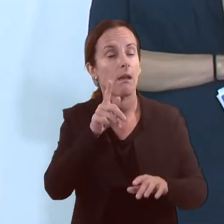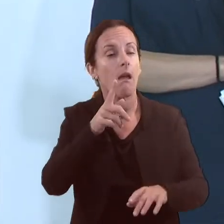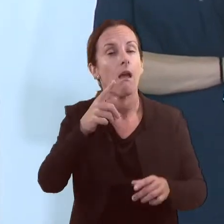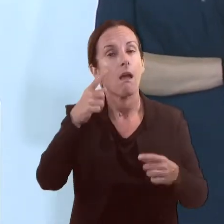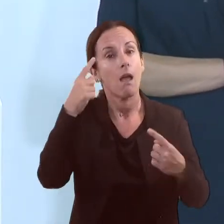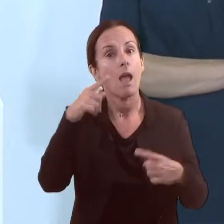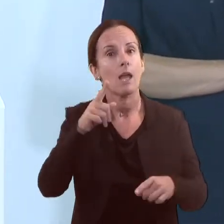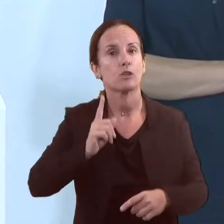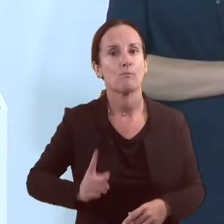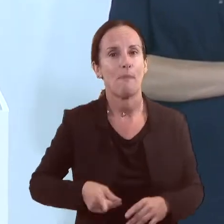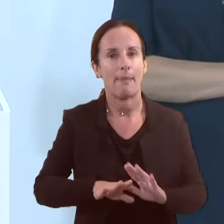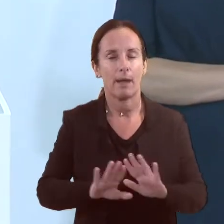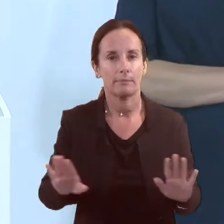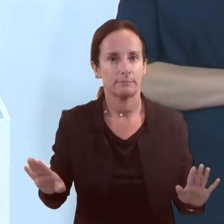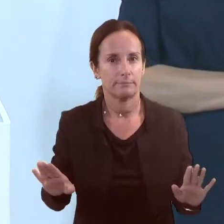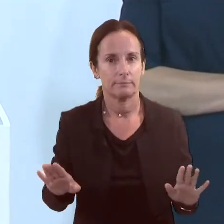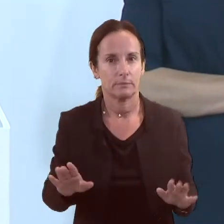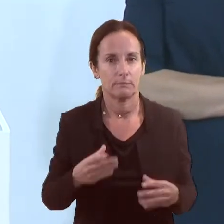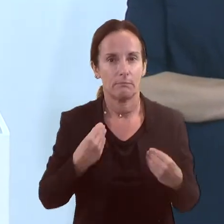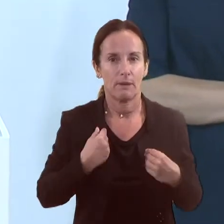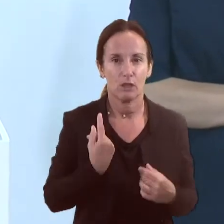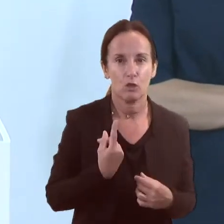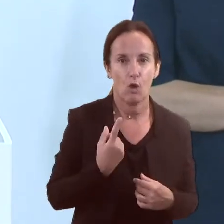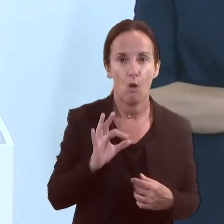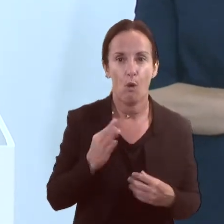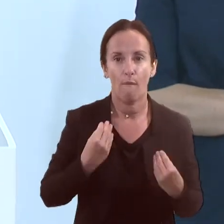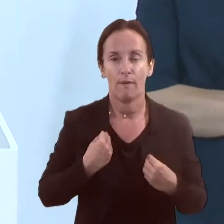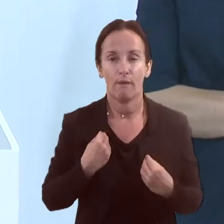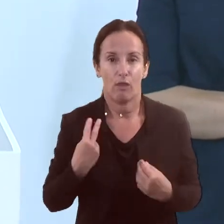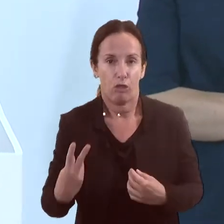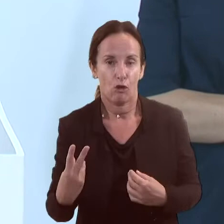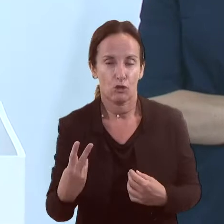con una persona, con dos, que forman parte del programa.